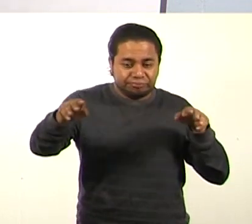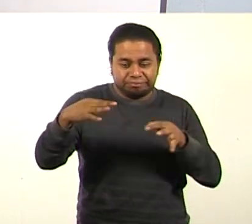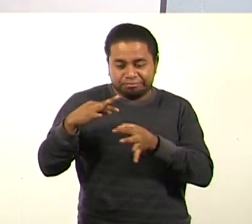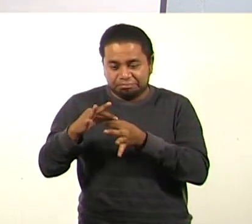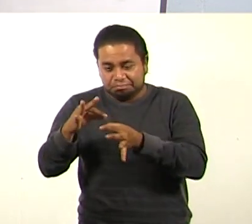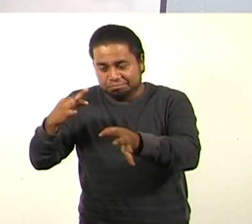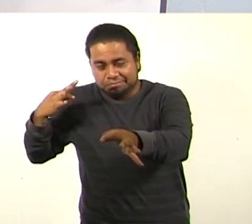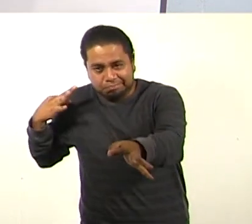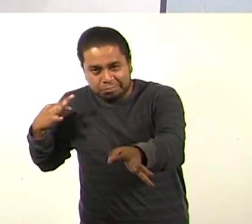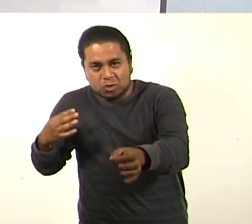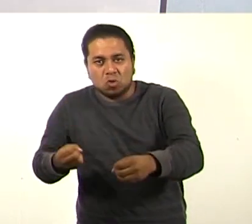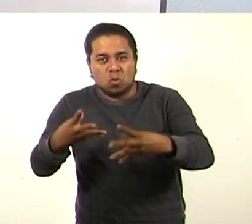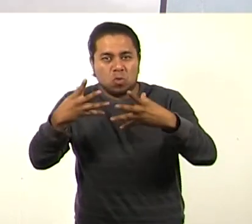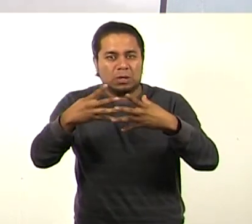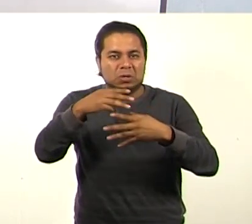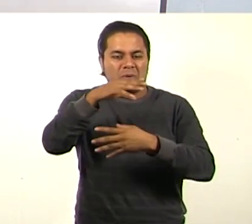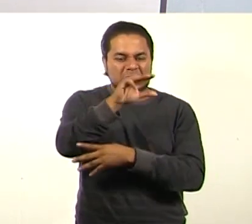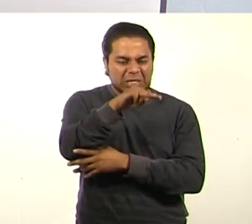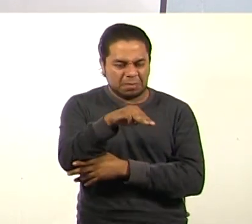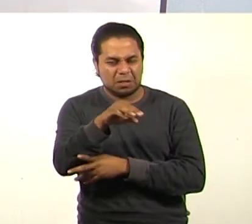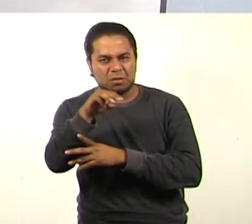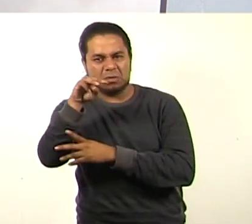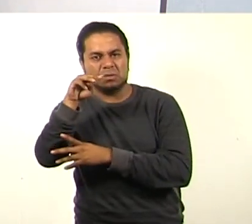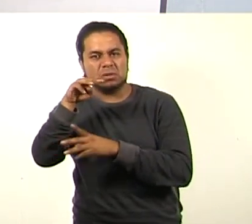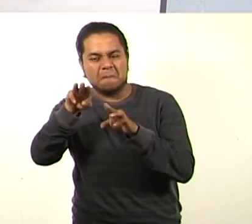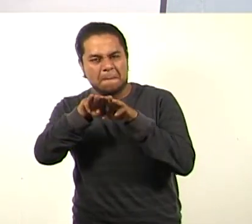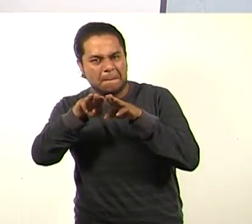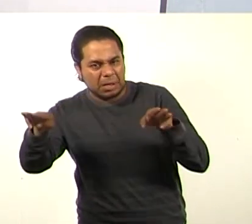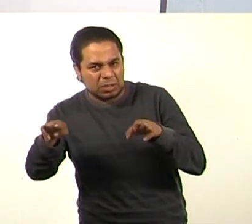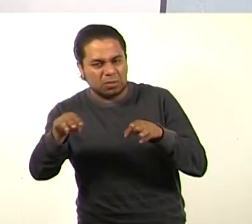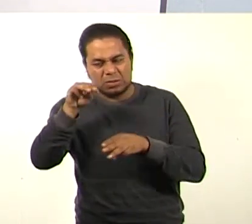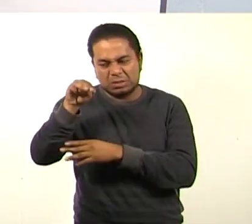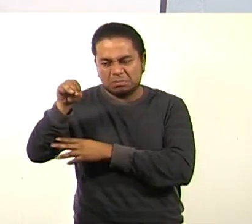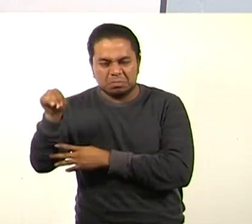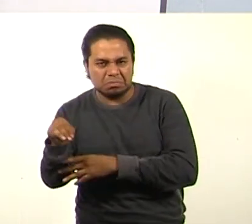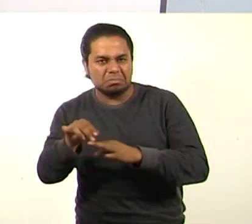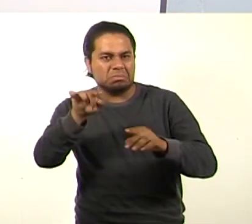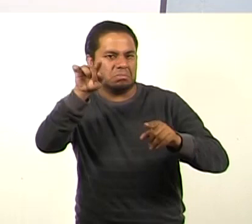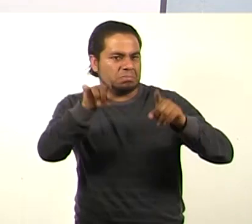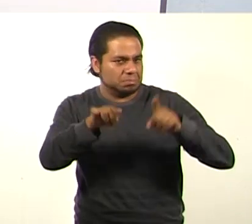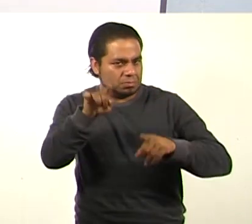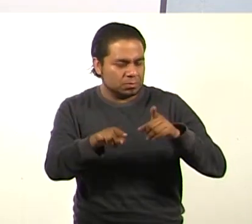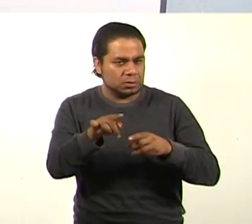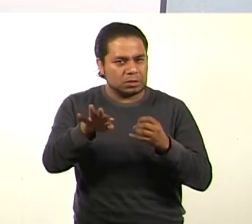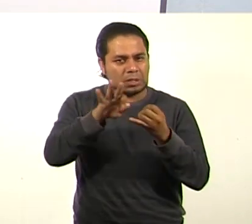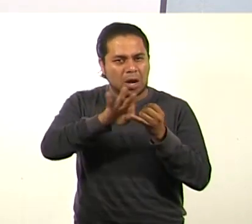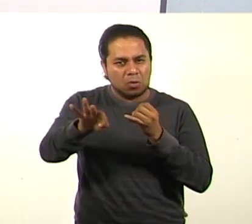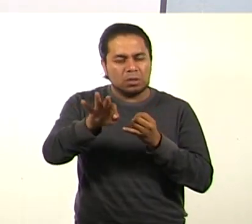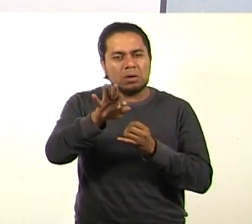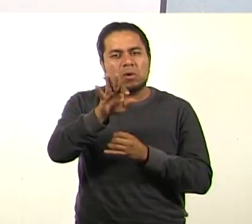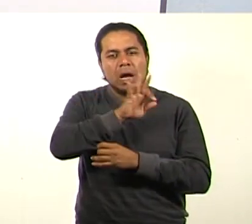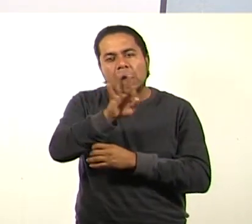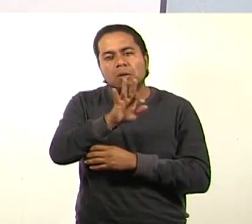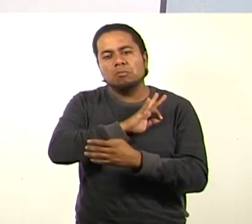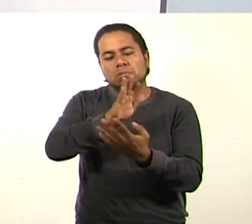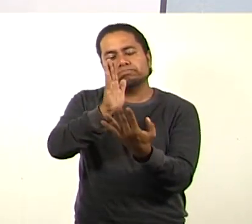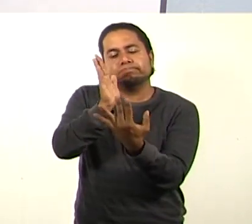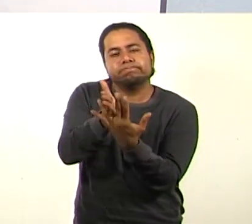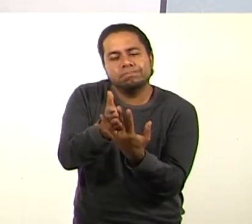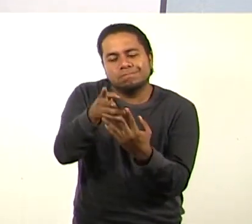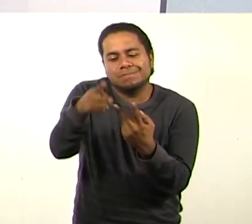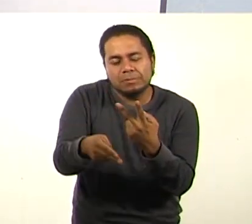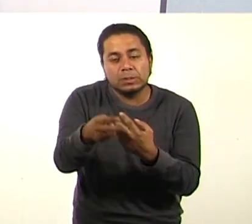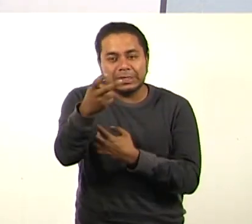metros o milímetros, y van a tener que al final partir alguna unidad y ahí entran